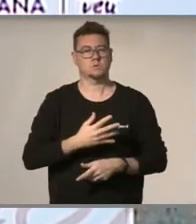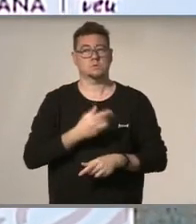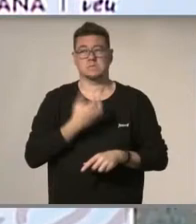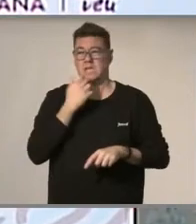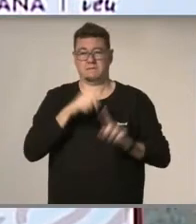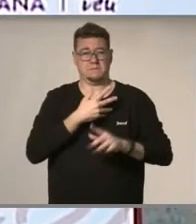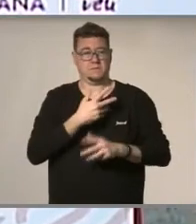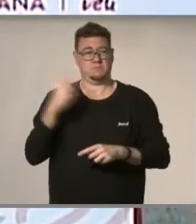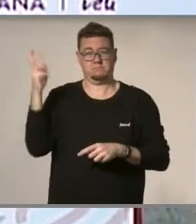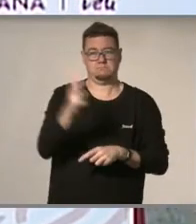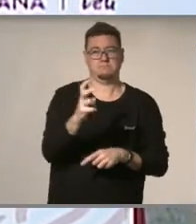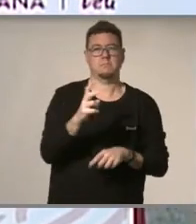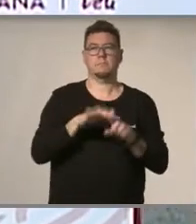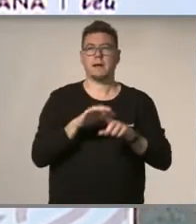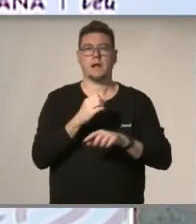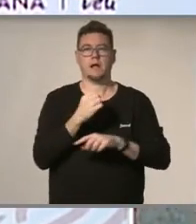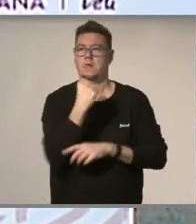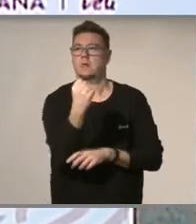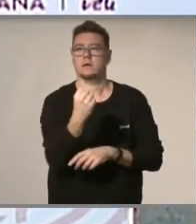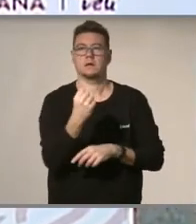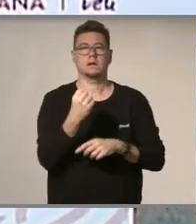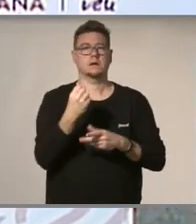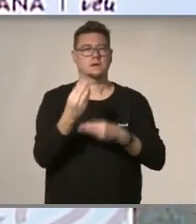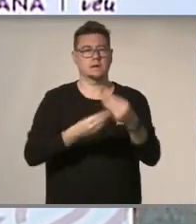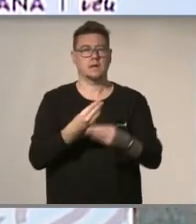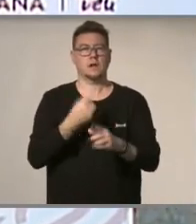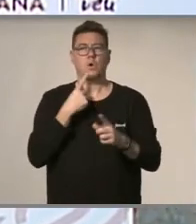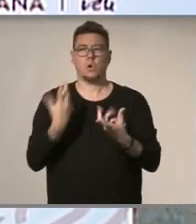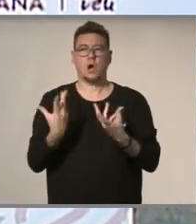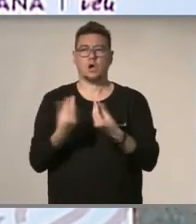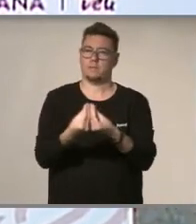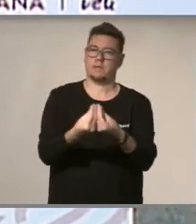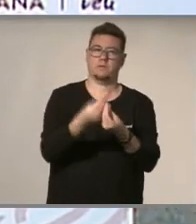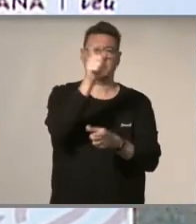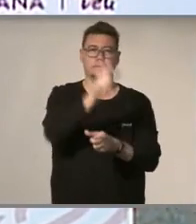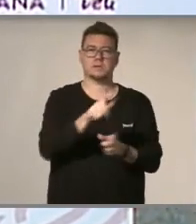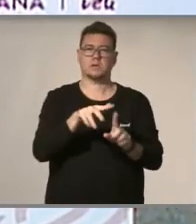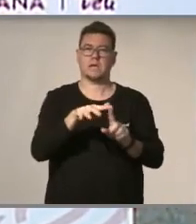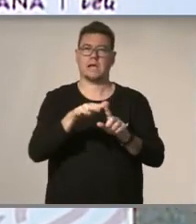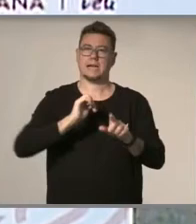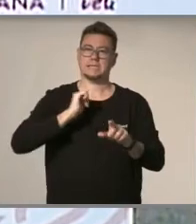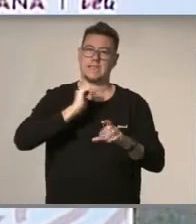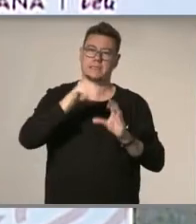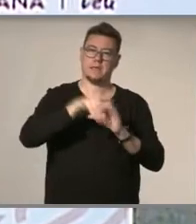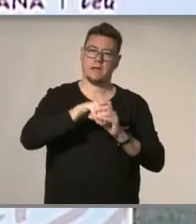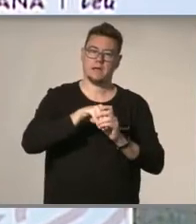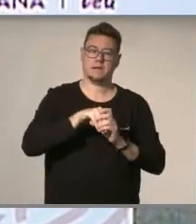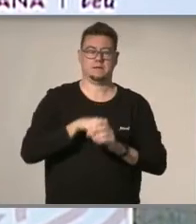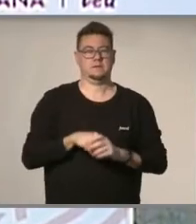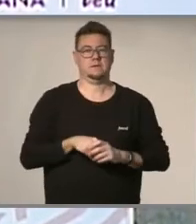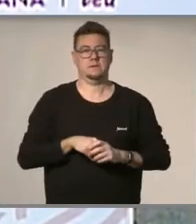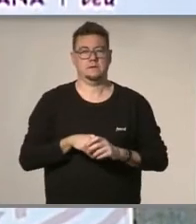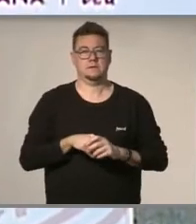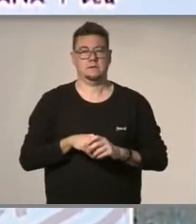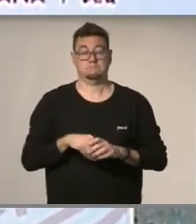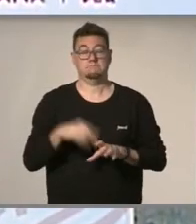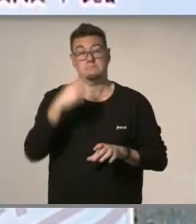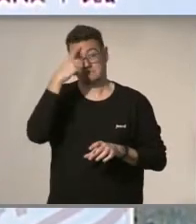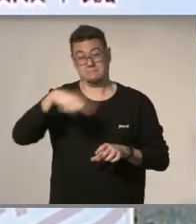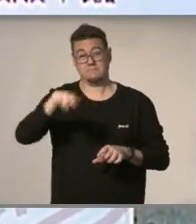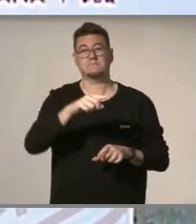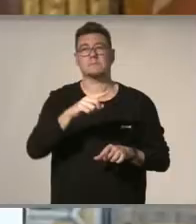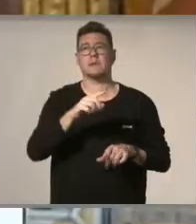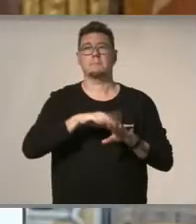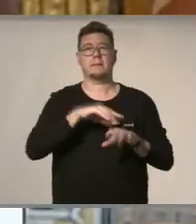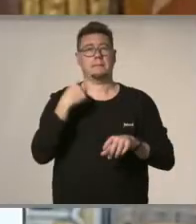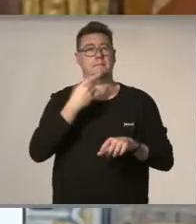necesario, para dar una mano al que está falleciendo o acompañando al que está en una residencia. Créame que lo digo muchas veces, no hay mayor